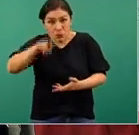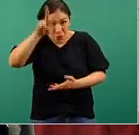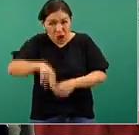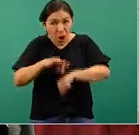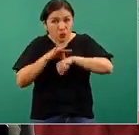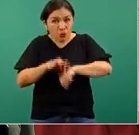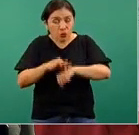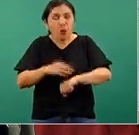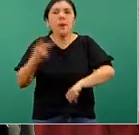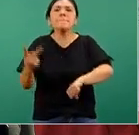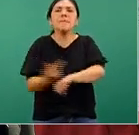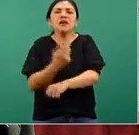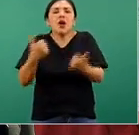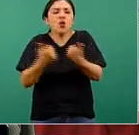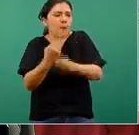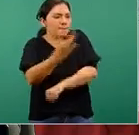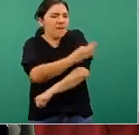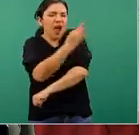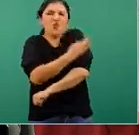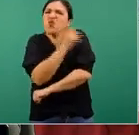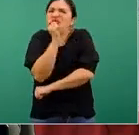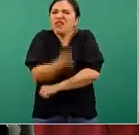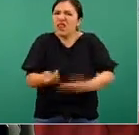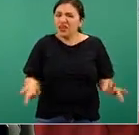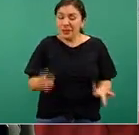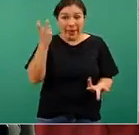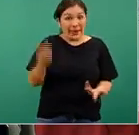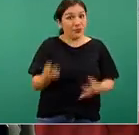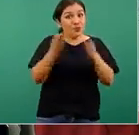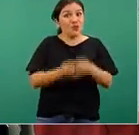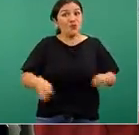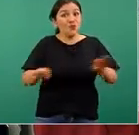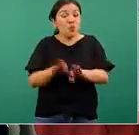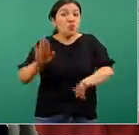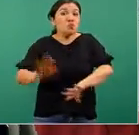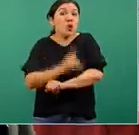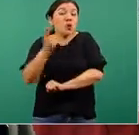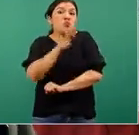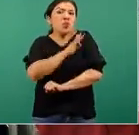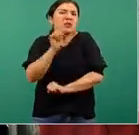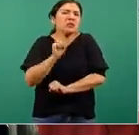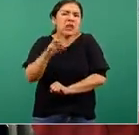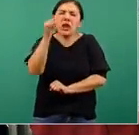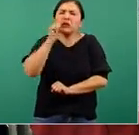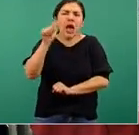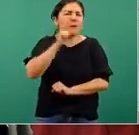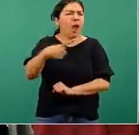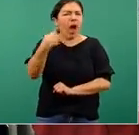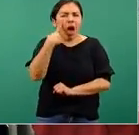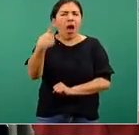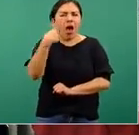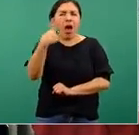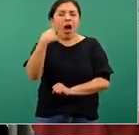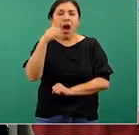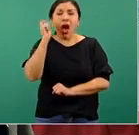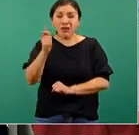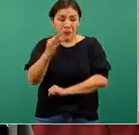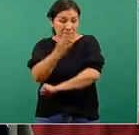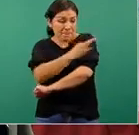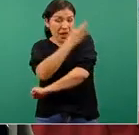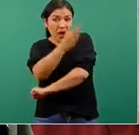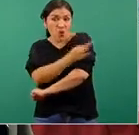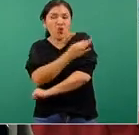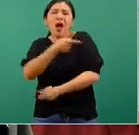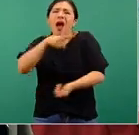real de las vacunas. Y es muy importante porque se espera que cualquier programa de vacunación esté asociado con reacciones